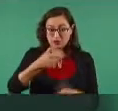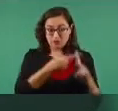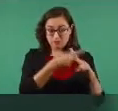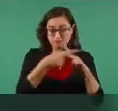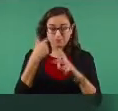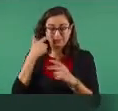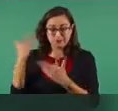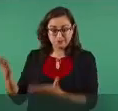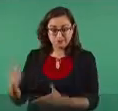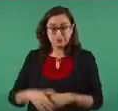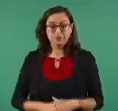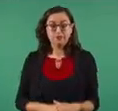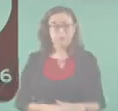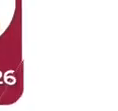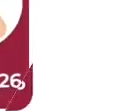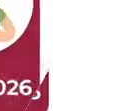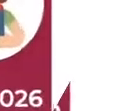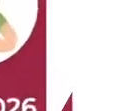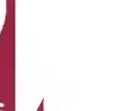ya están en las aulas.